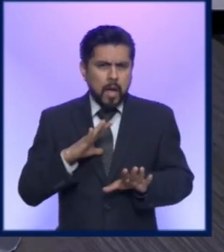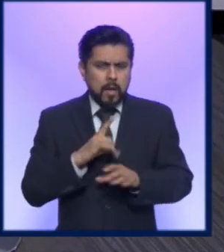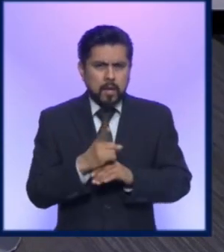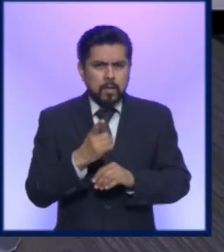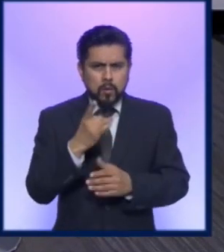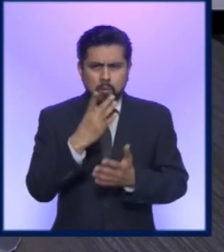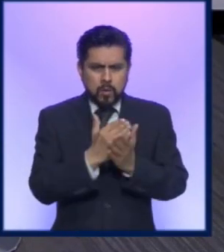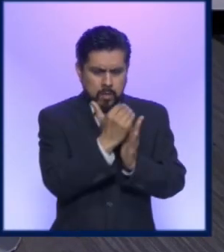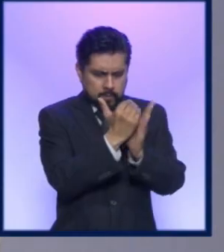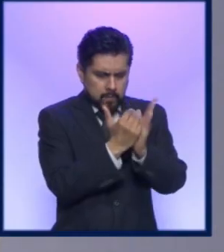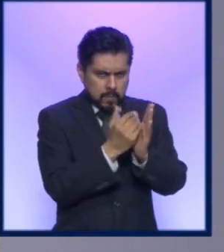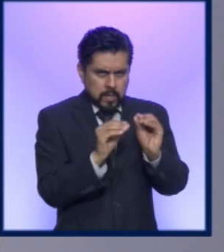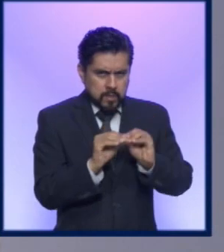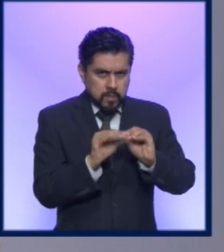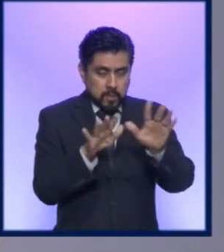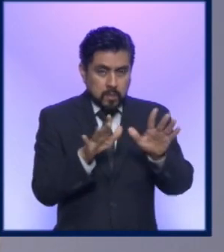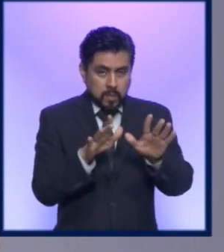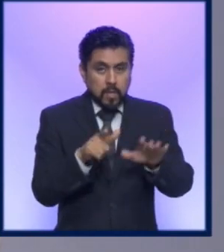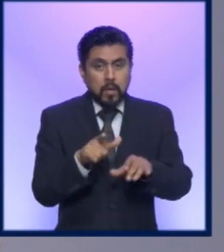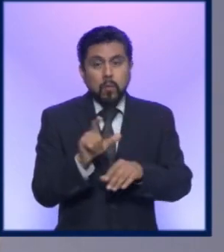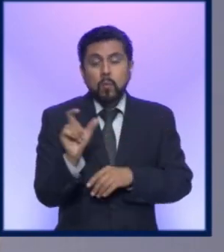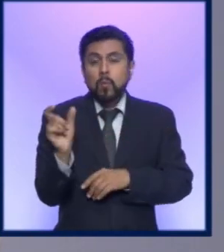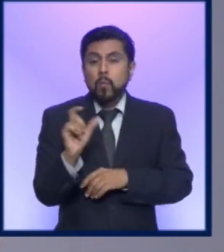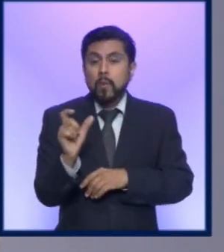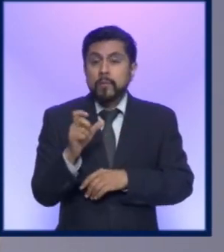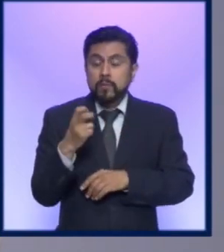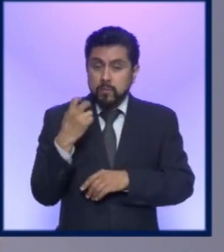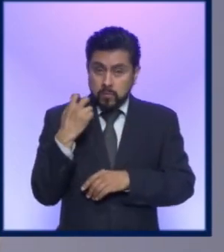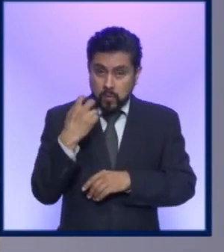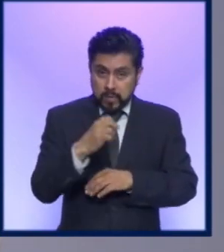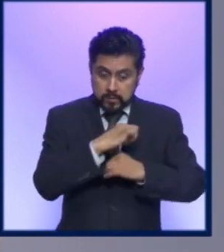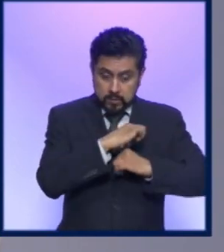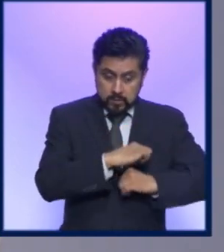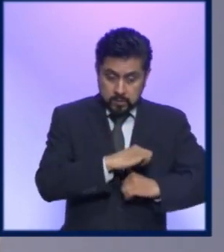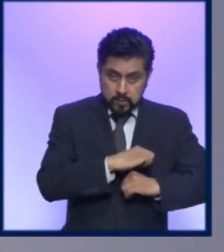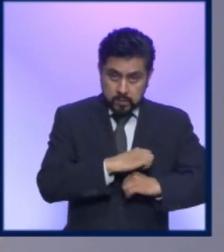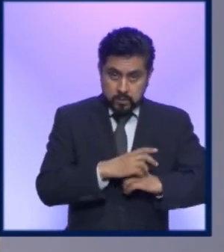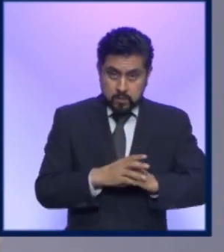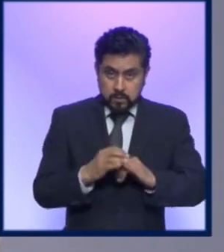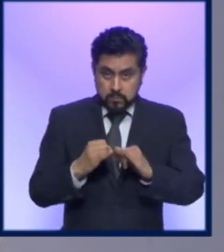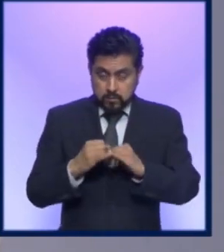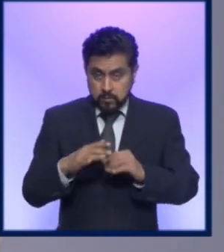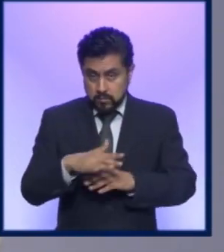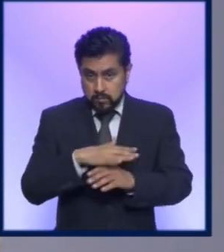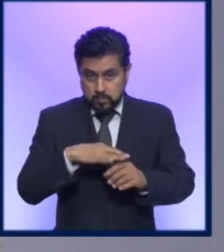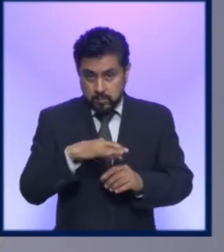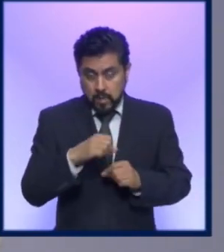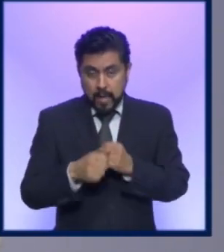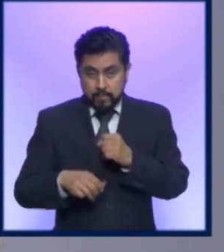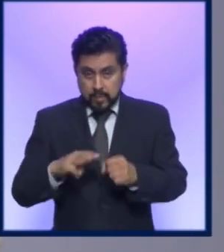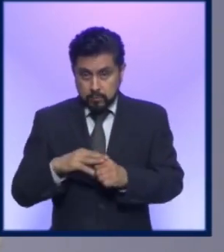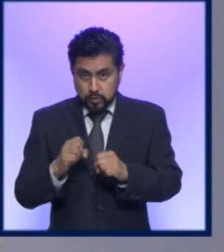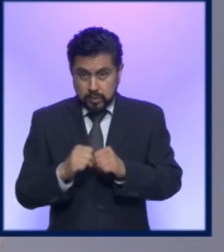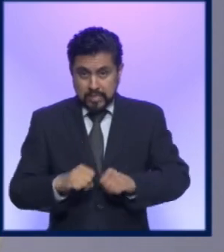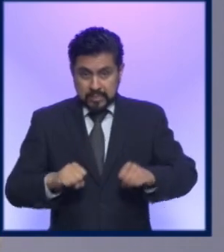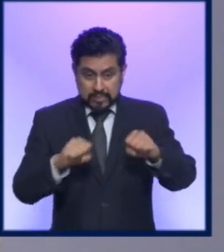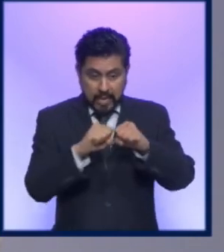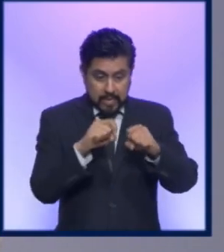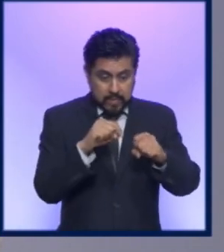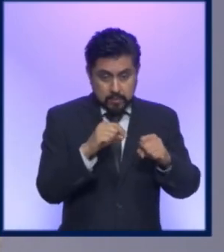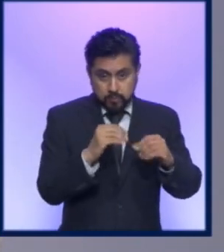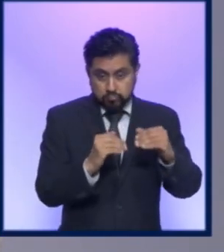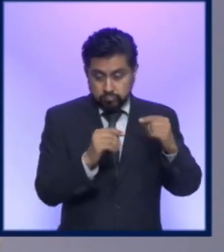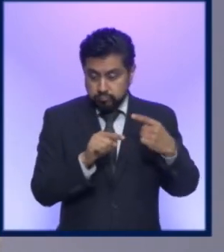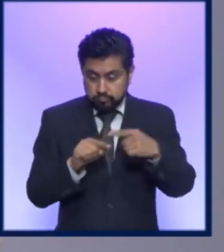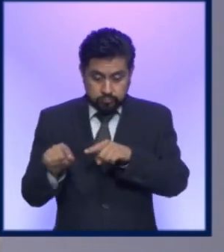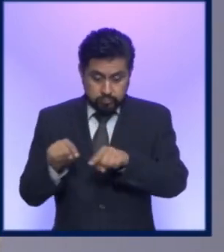criterio nos permitirá que en su momento esta autoridad electoral nacional la autoridad administrativa como las salas regionales o en su caso como